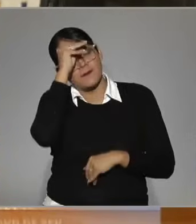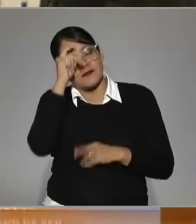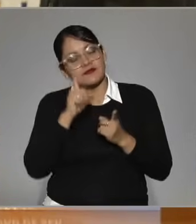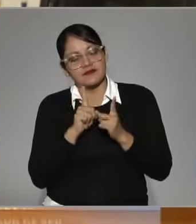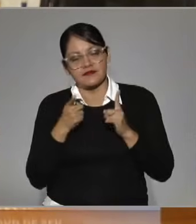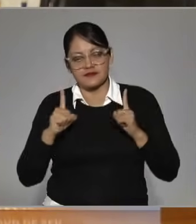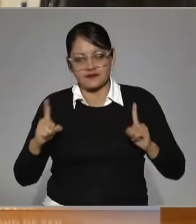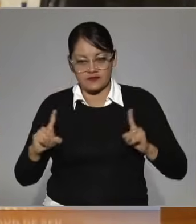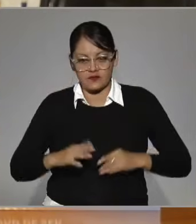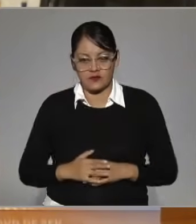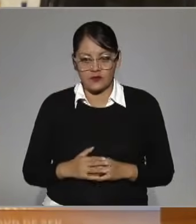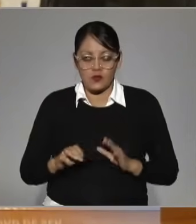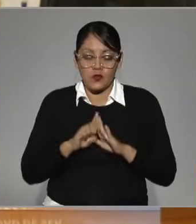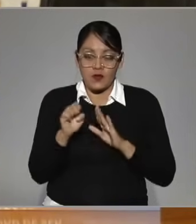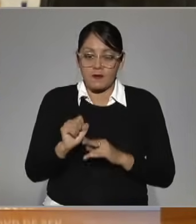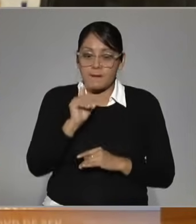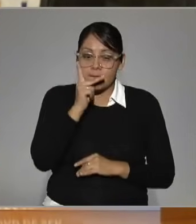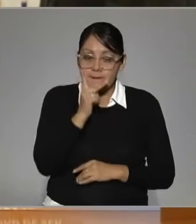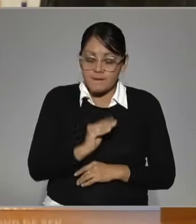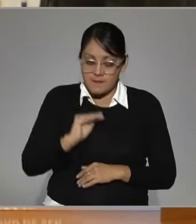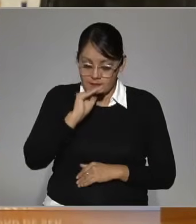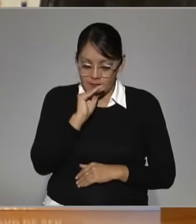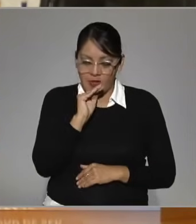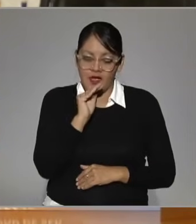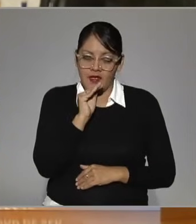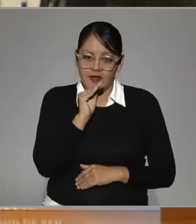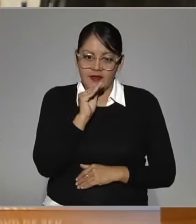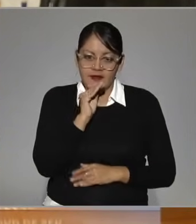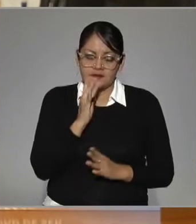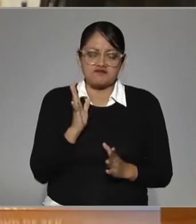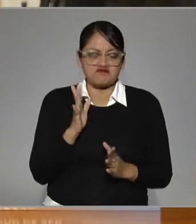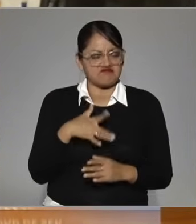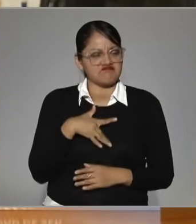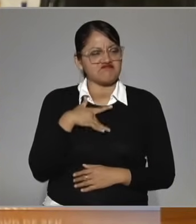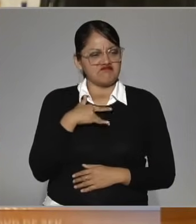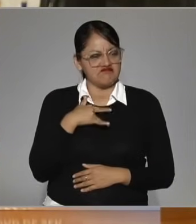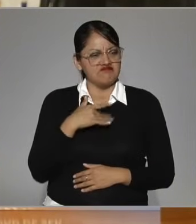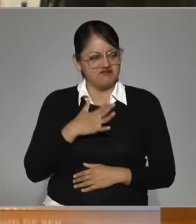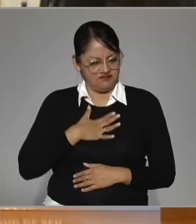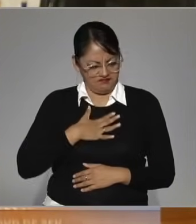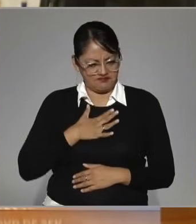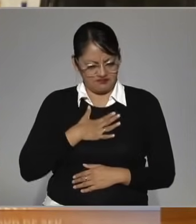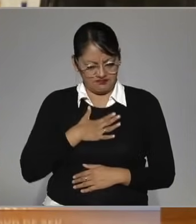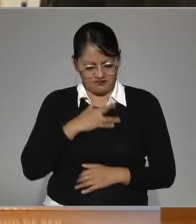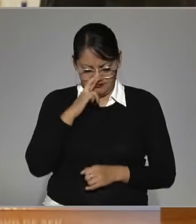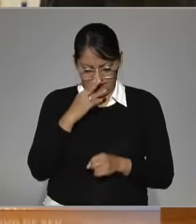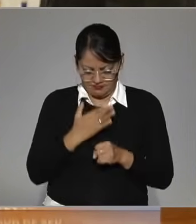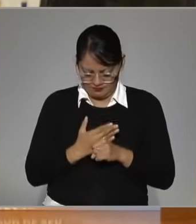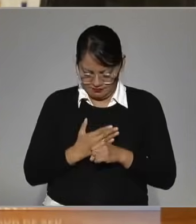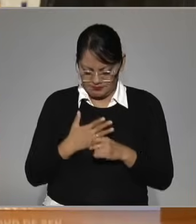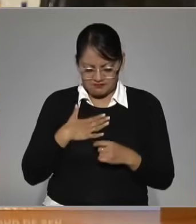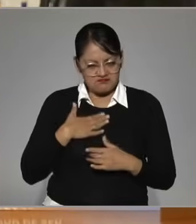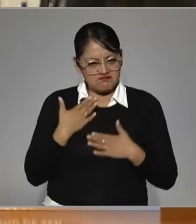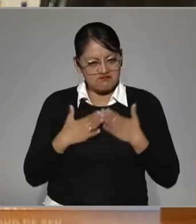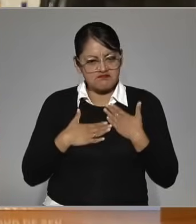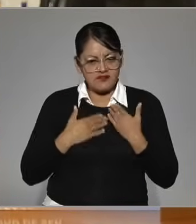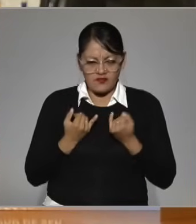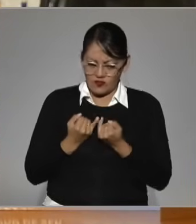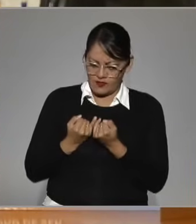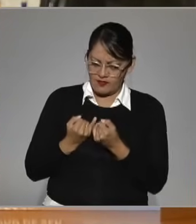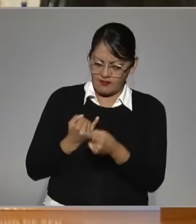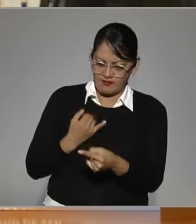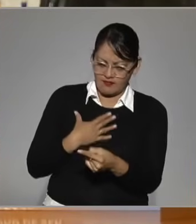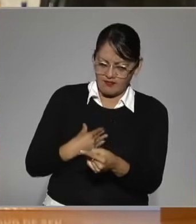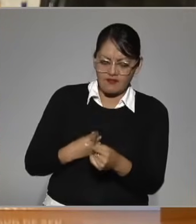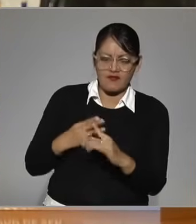que un papá o una mamá disfruta desarrollando sus dones, invita a que los hijos también los